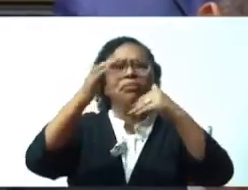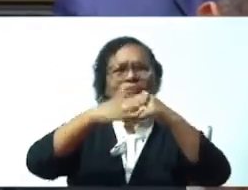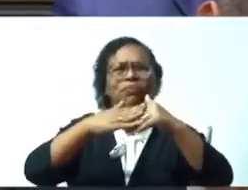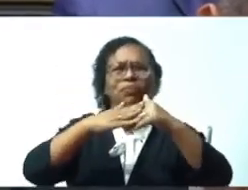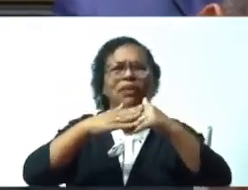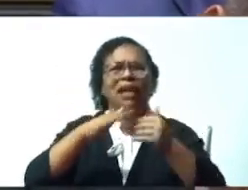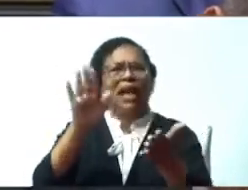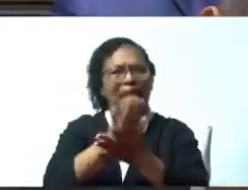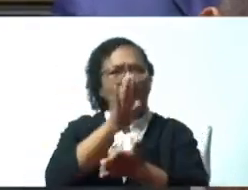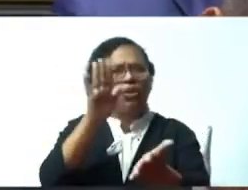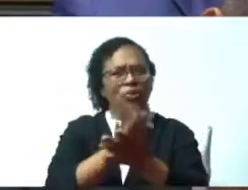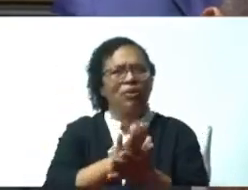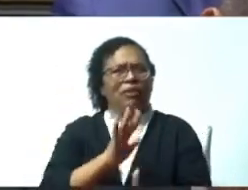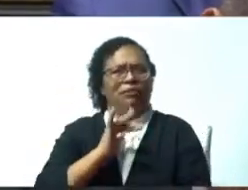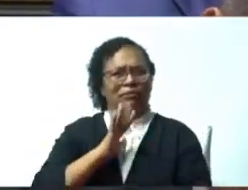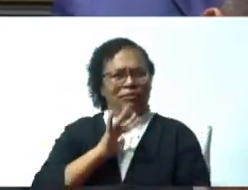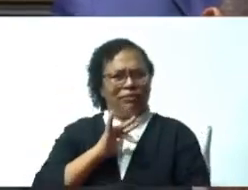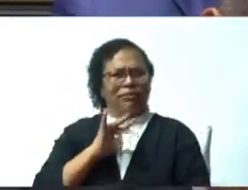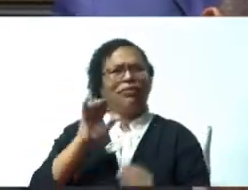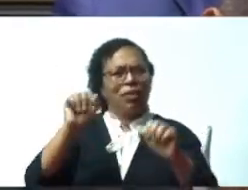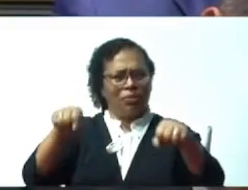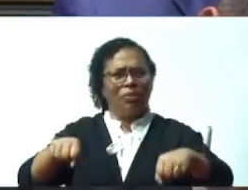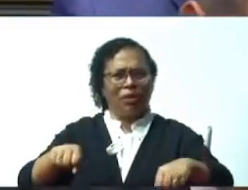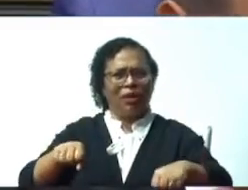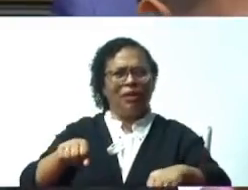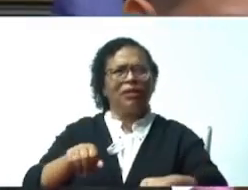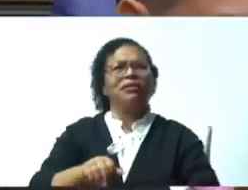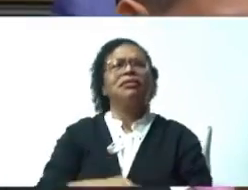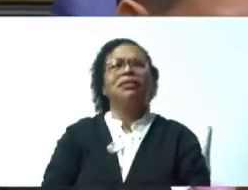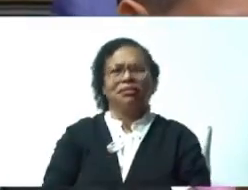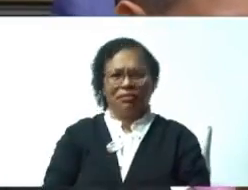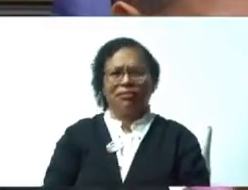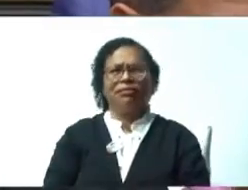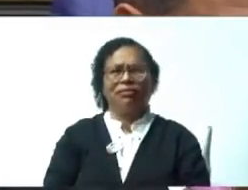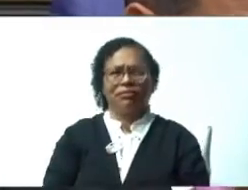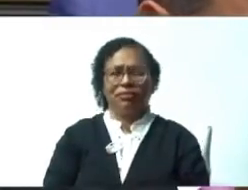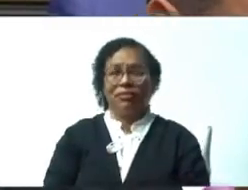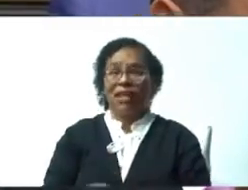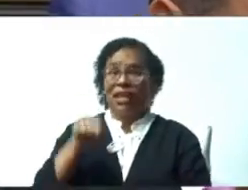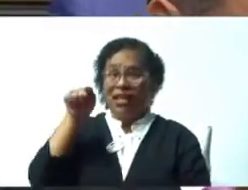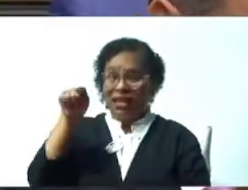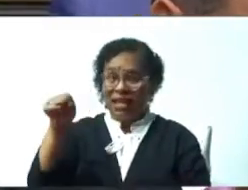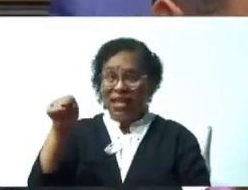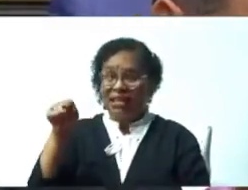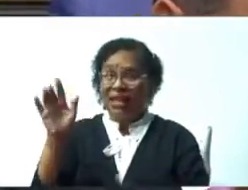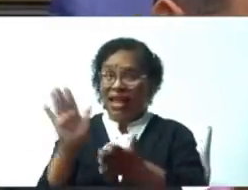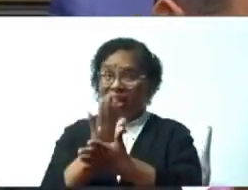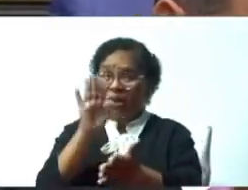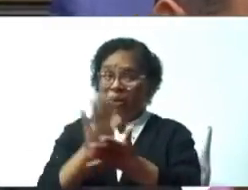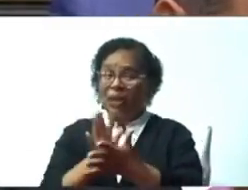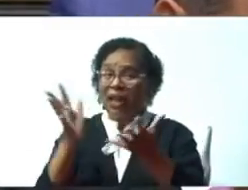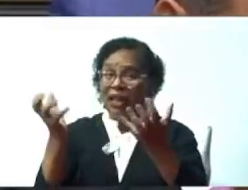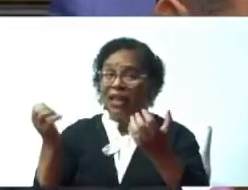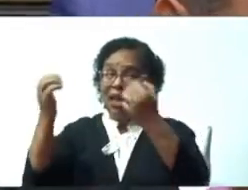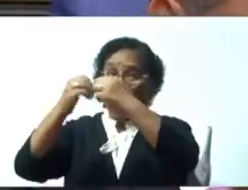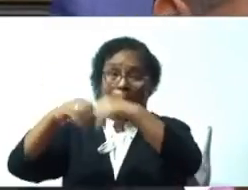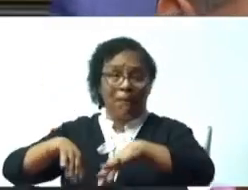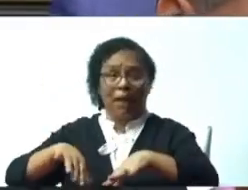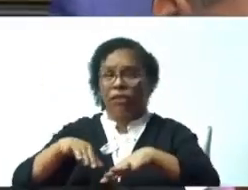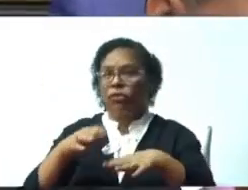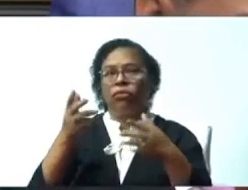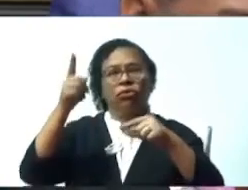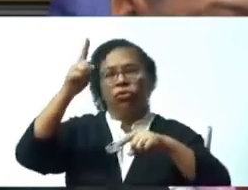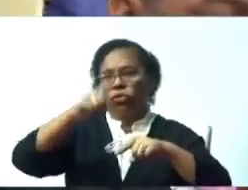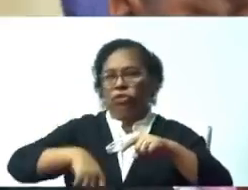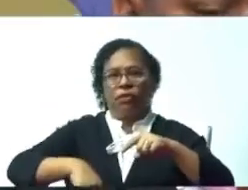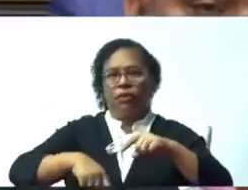a esas comunidades y que se evite, sinceramente, que se elimine la escuela Juan Vicente Perdomo del ingenio Cristóbal Colón.